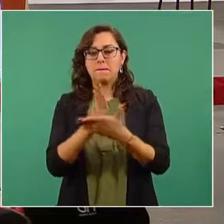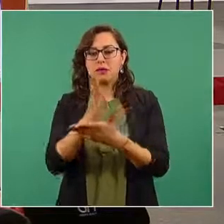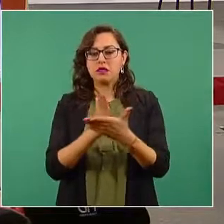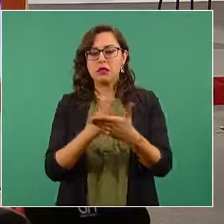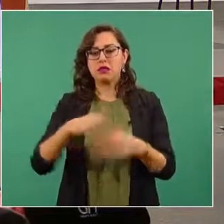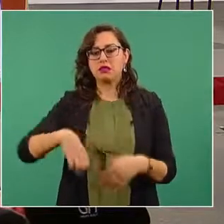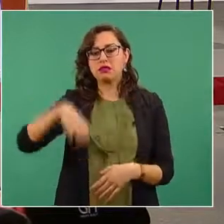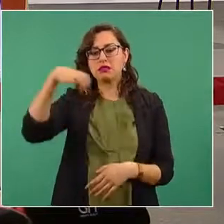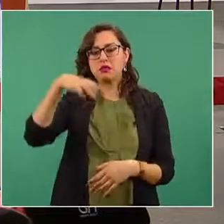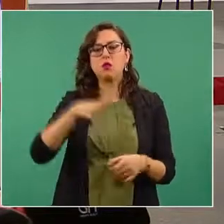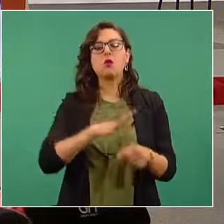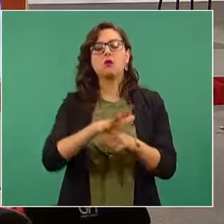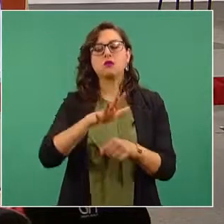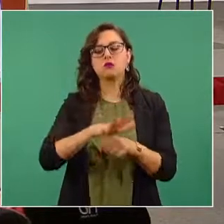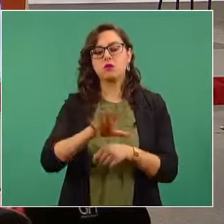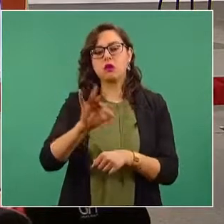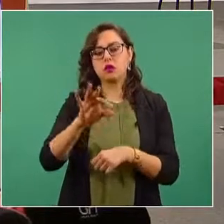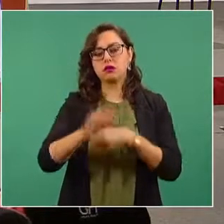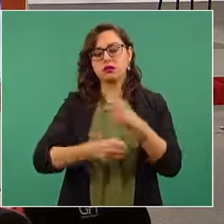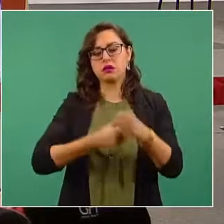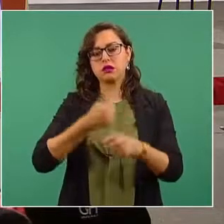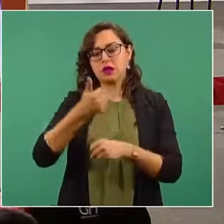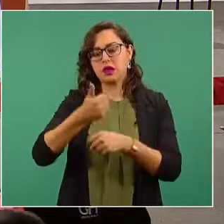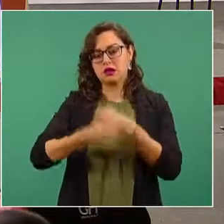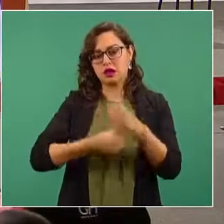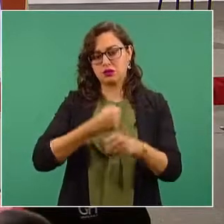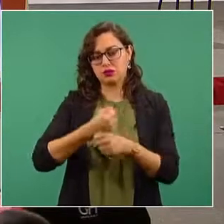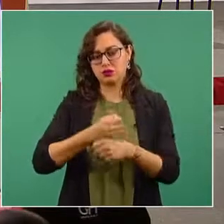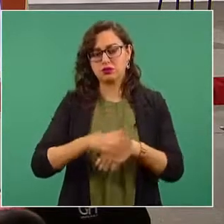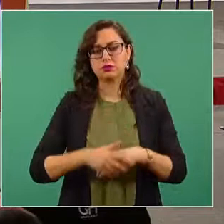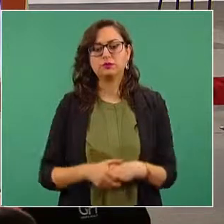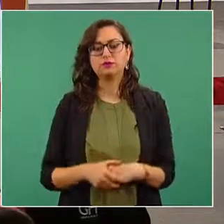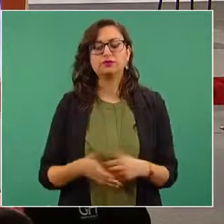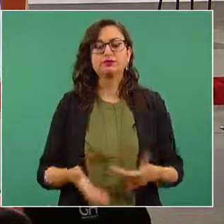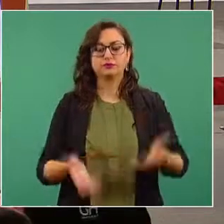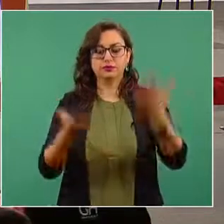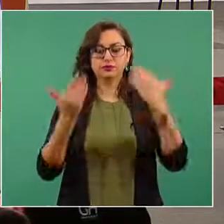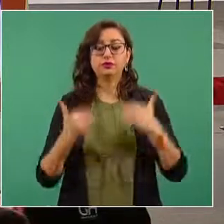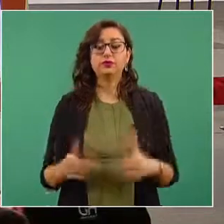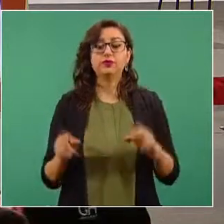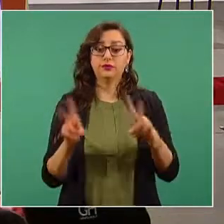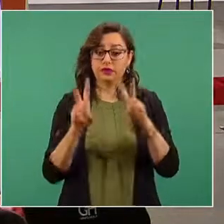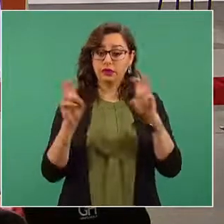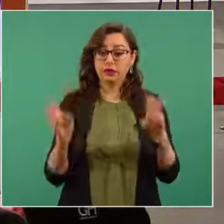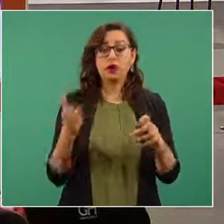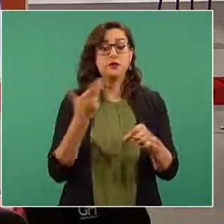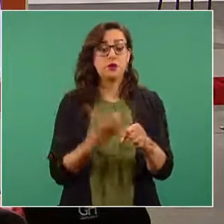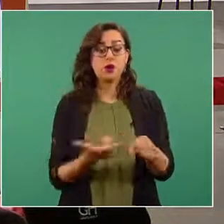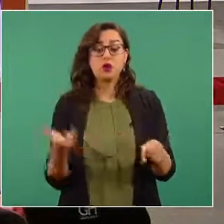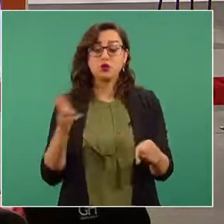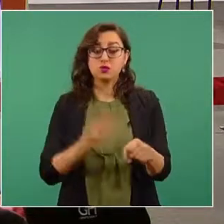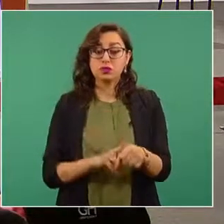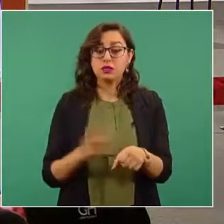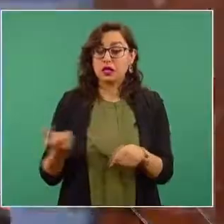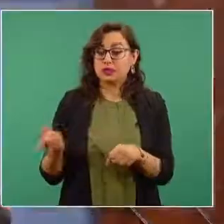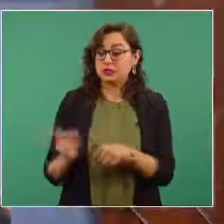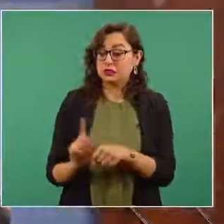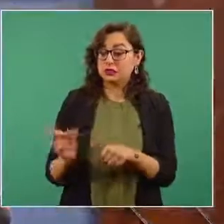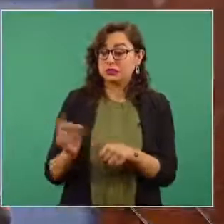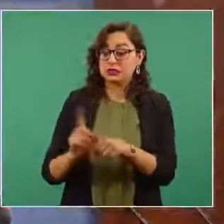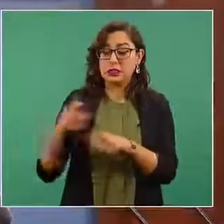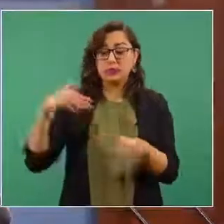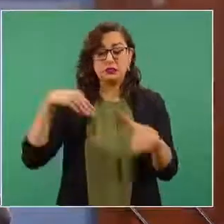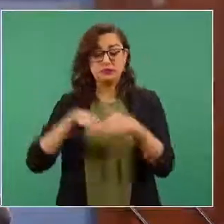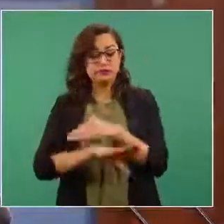favor. En cuanto a la evolución diaria de hospitalización, y aquí se les expresa desde el